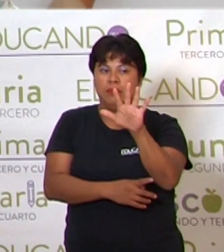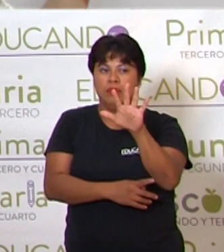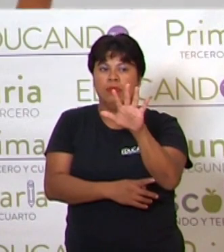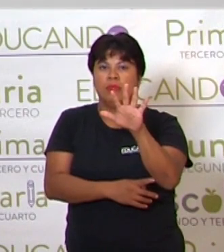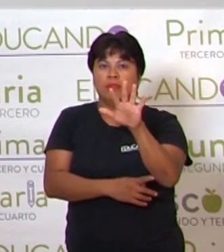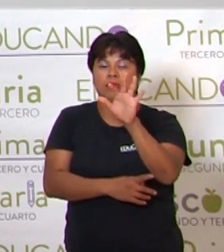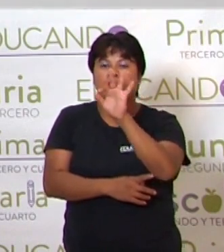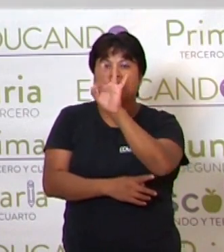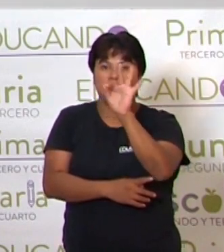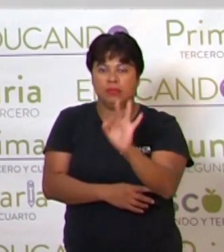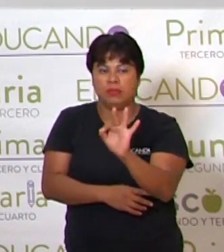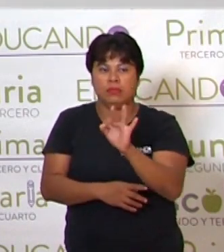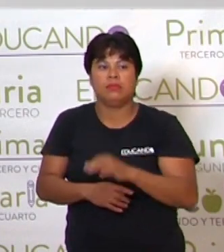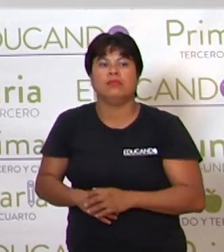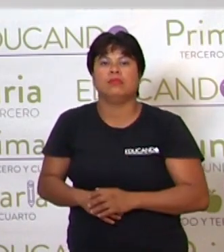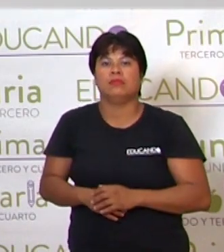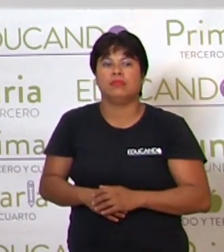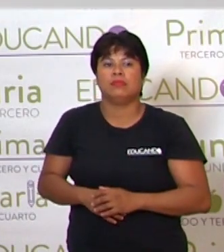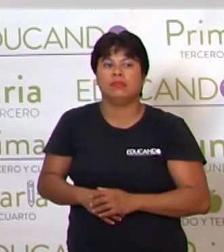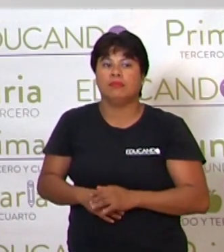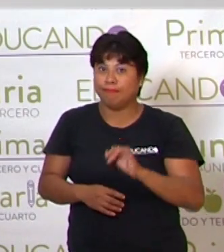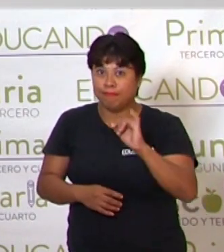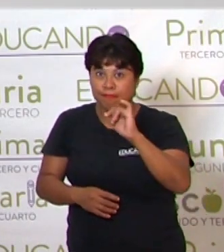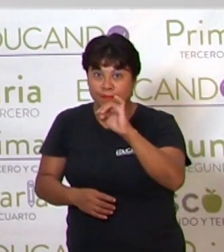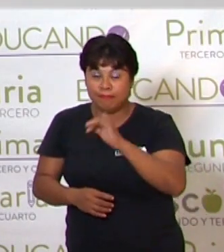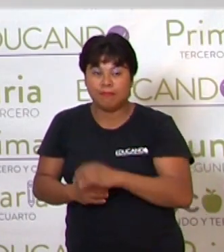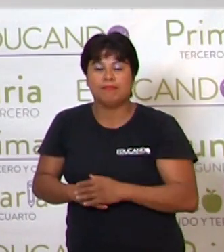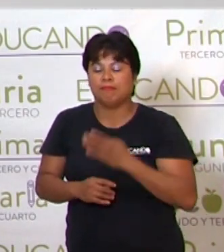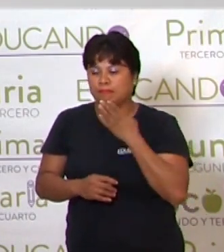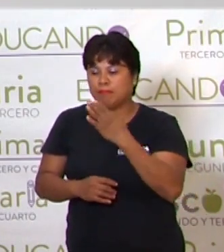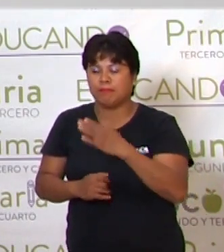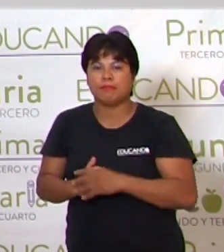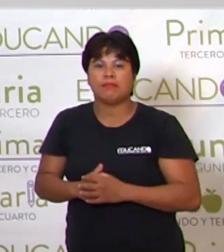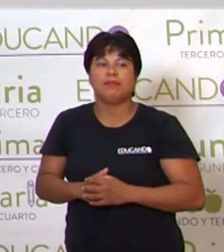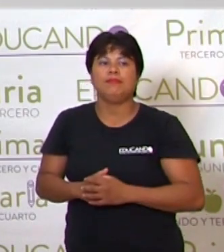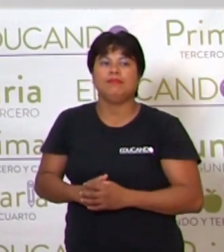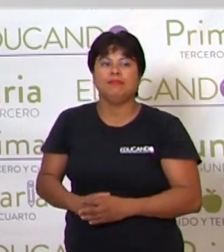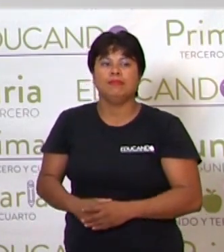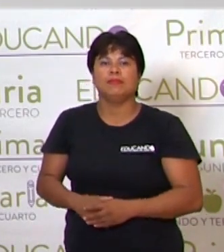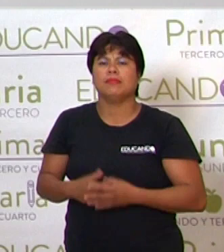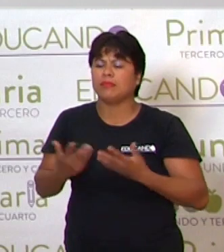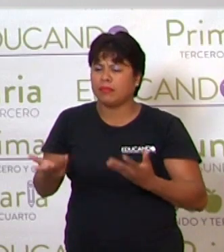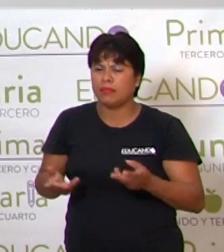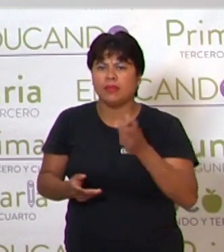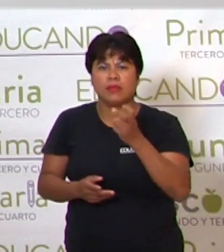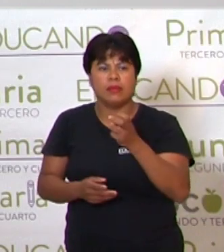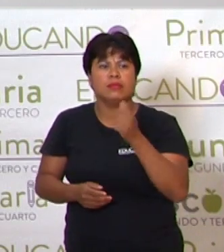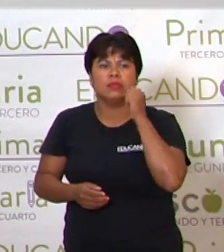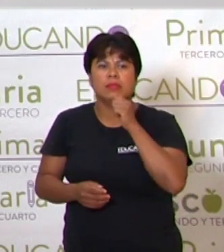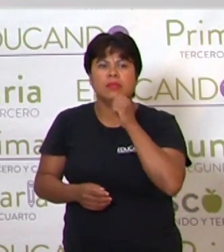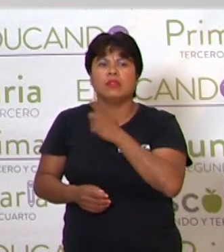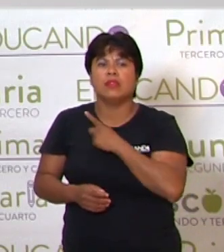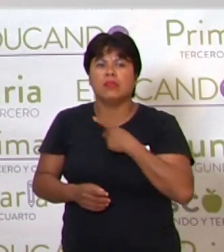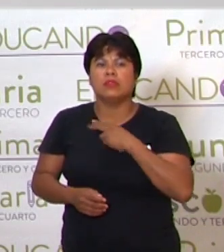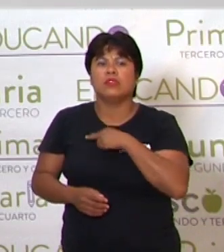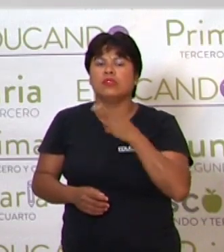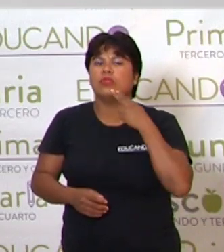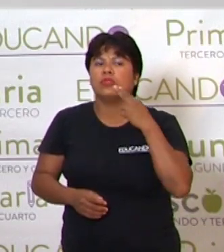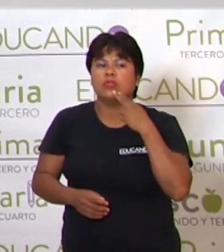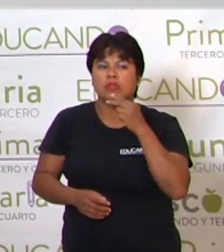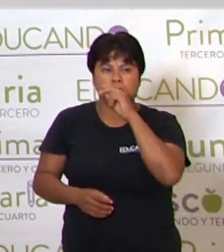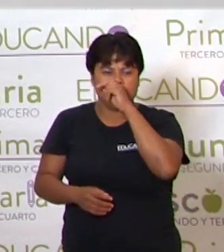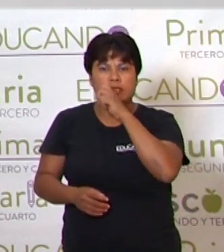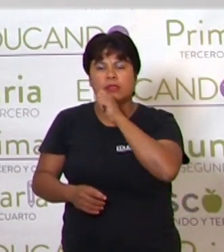145 grados. ¿Sí? Muy bien. Pues para eso siempre debemos de utilizar